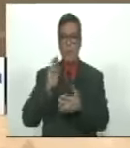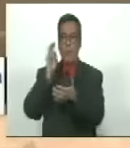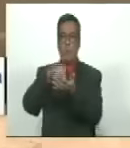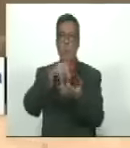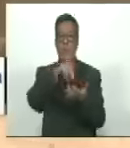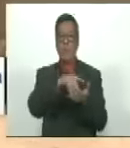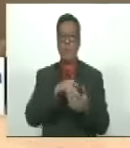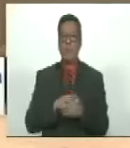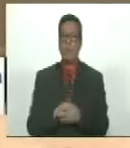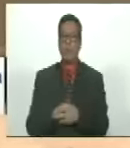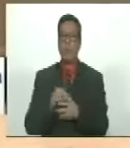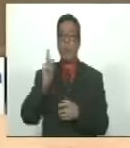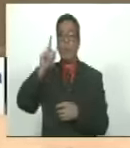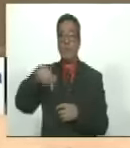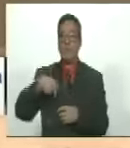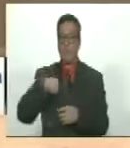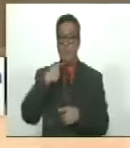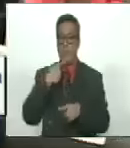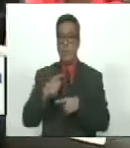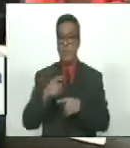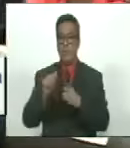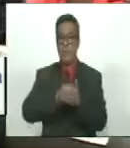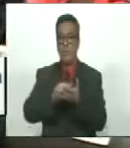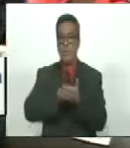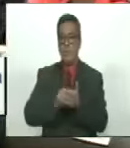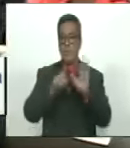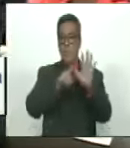participa. También en el marco del artículo